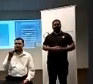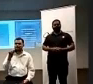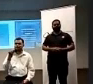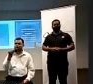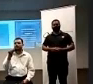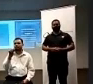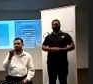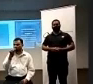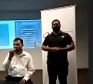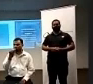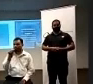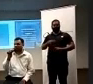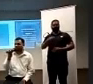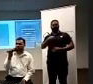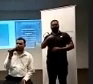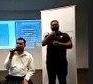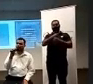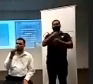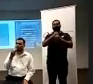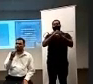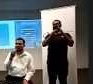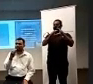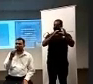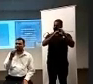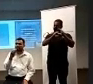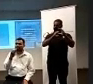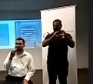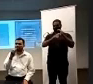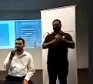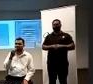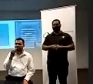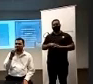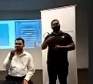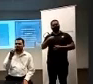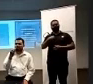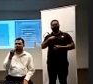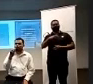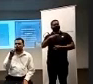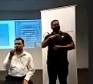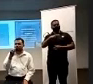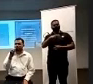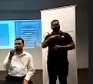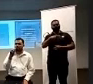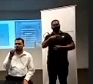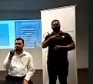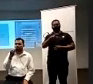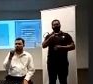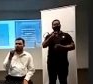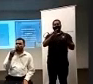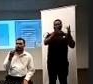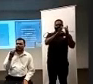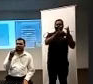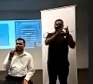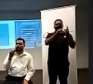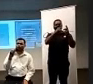parte visual. Yo soy comunicador. Soy comunicador, administro redes sociales, trabajo mucho en movimiento.